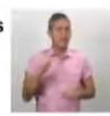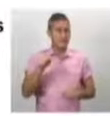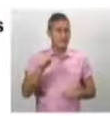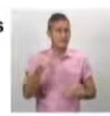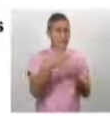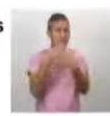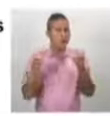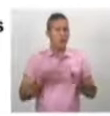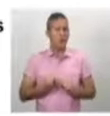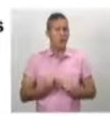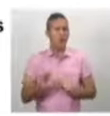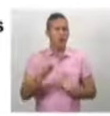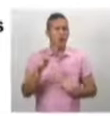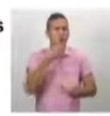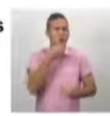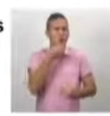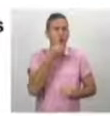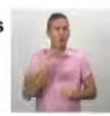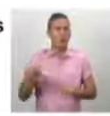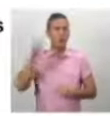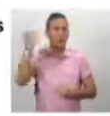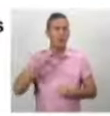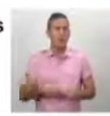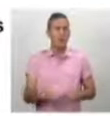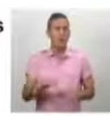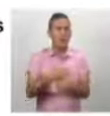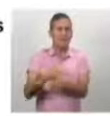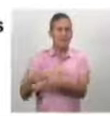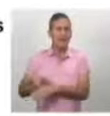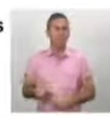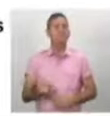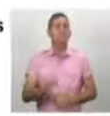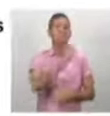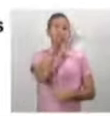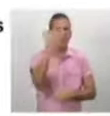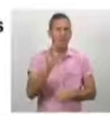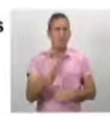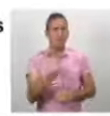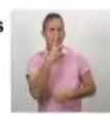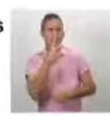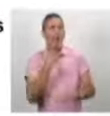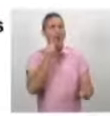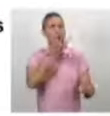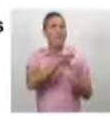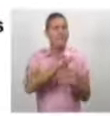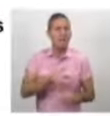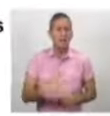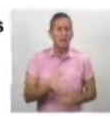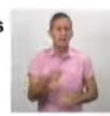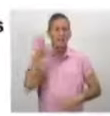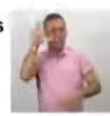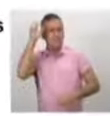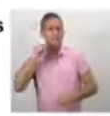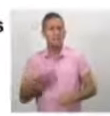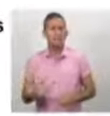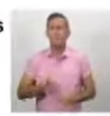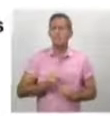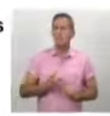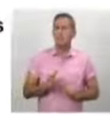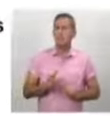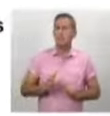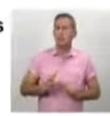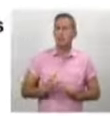sido posible comprender la gran diversidad de organismos vivos que encontramos hoy, a partir de que se entendió de